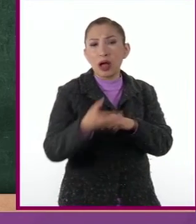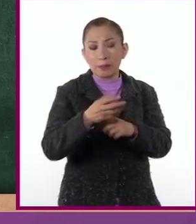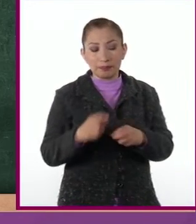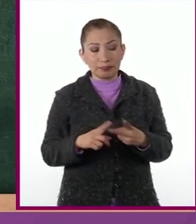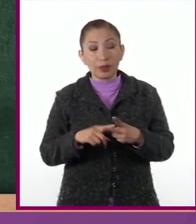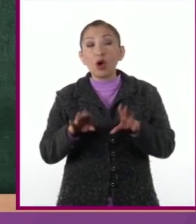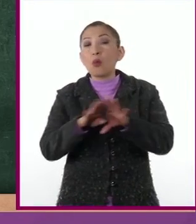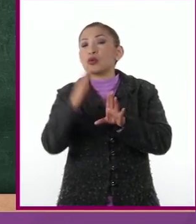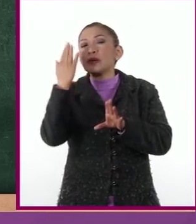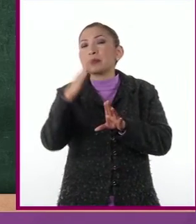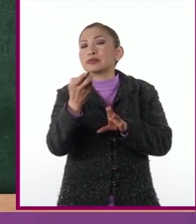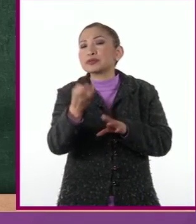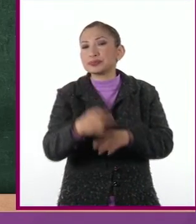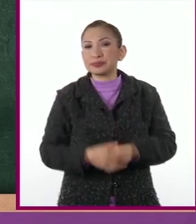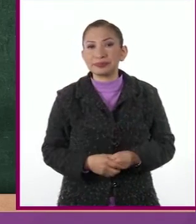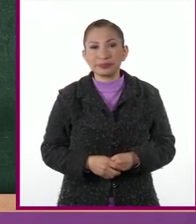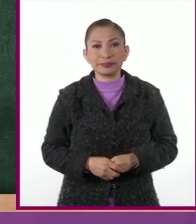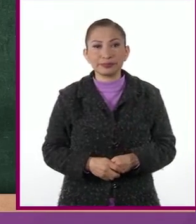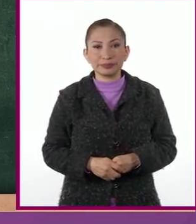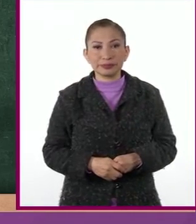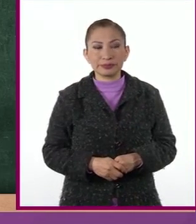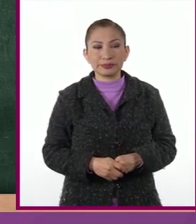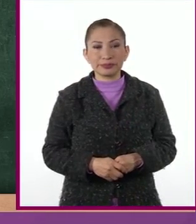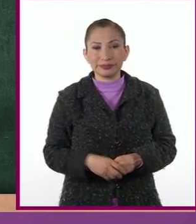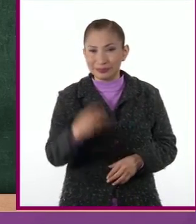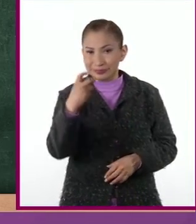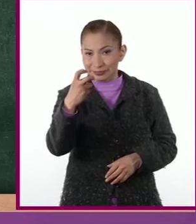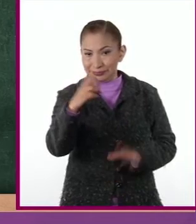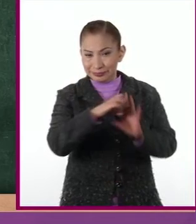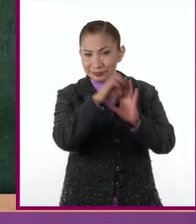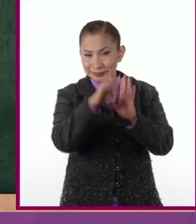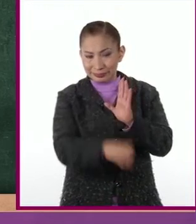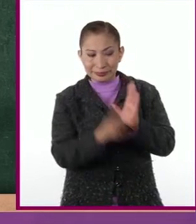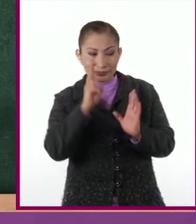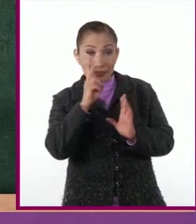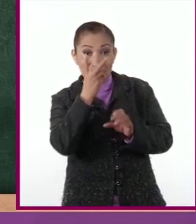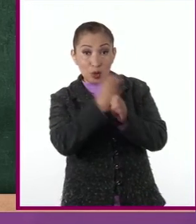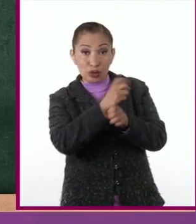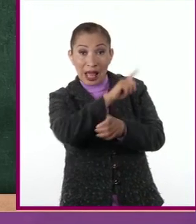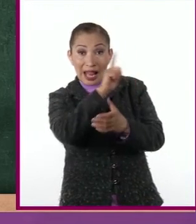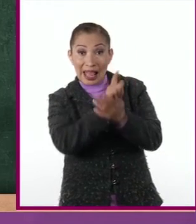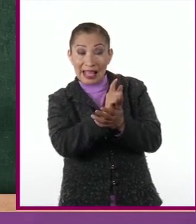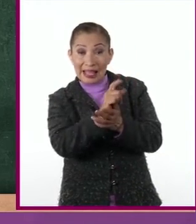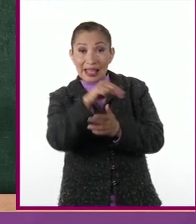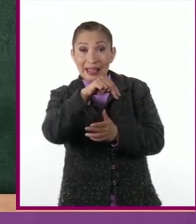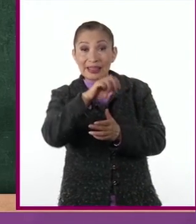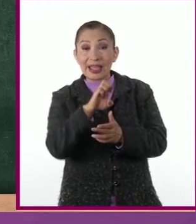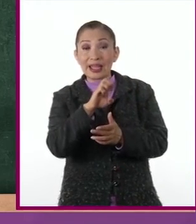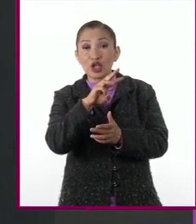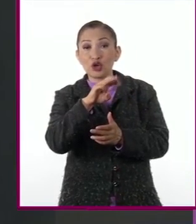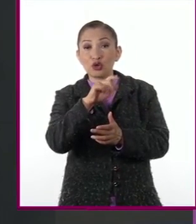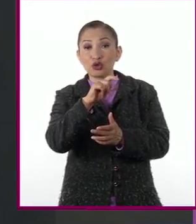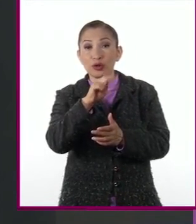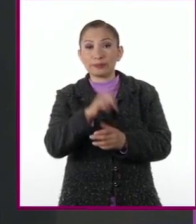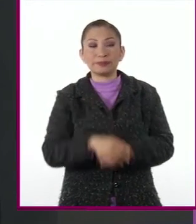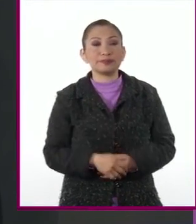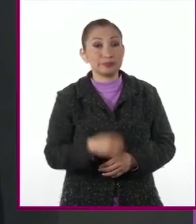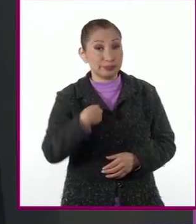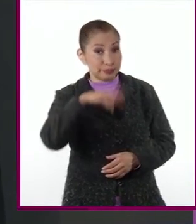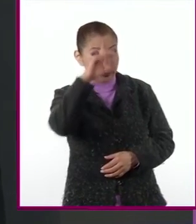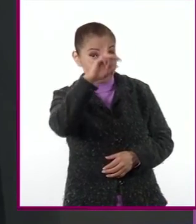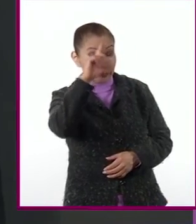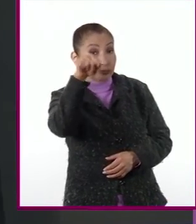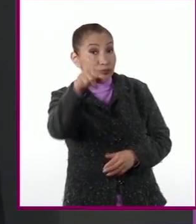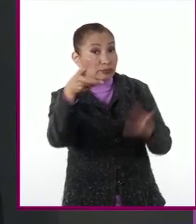¿Cómo podemos saberlo? Lo anterior ejemplifica la segunda ley de Newton. Te sugerimos